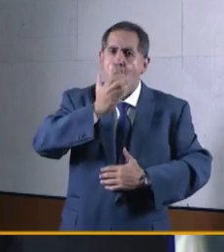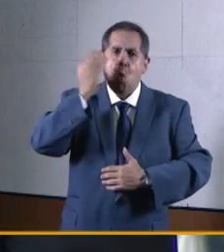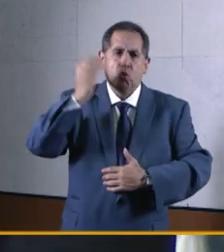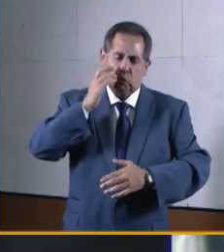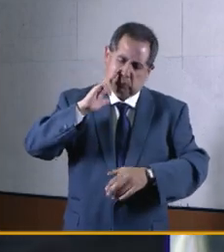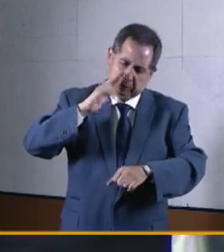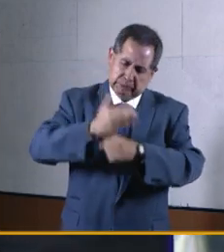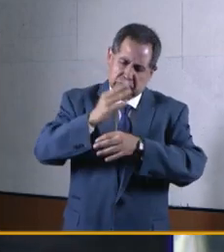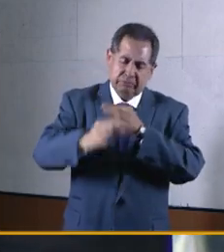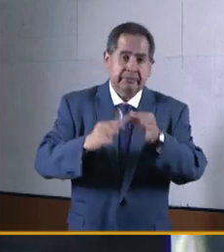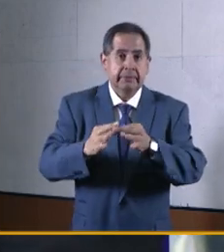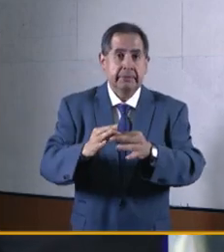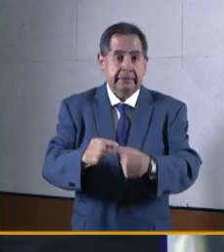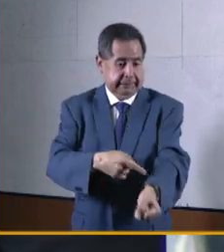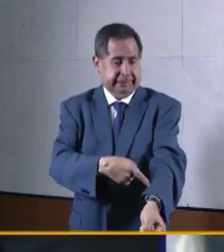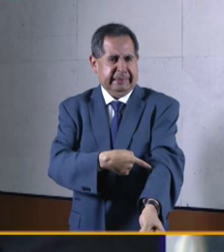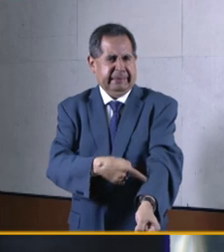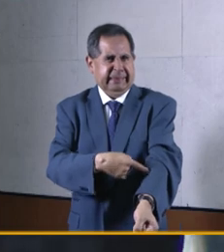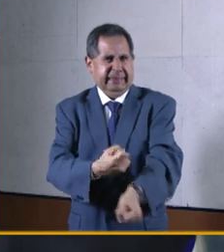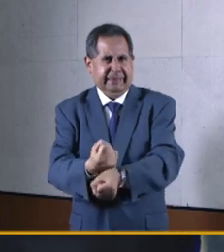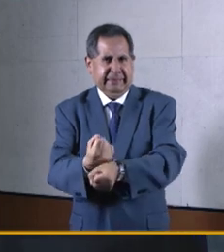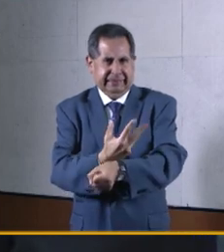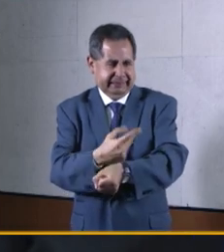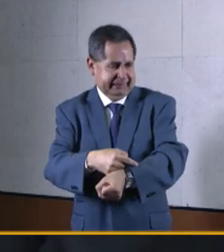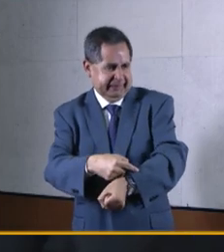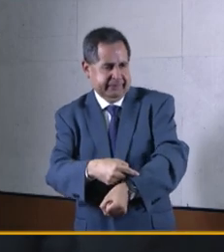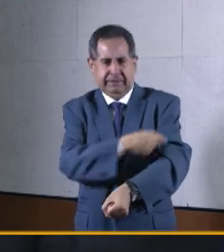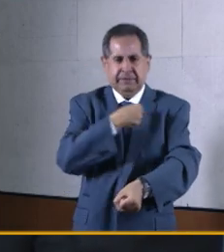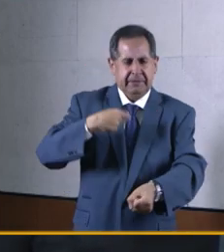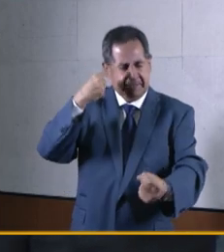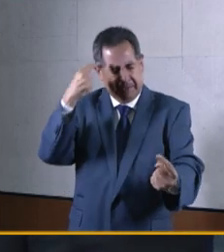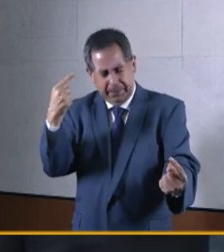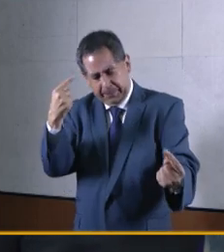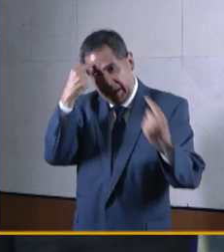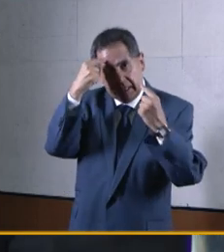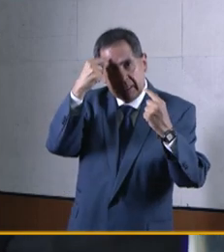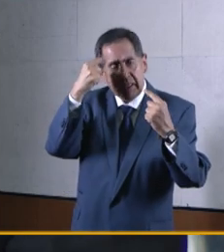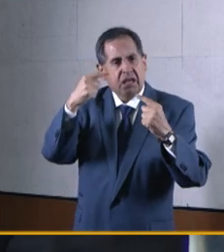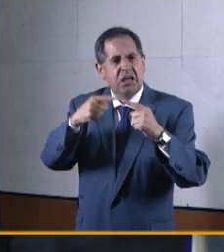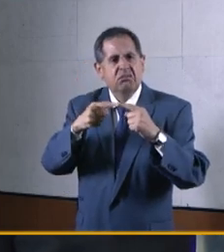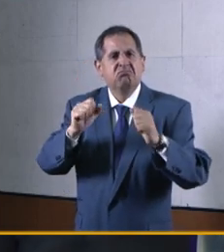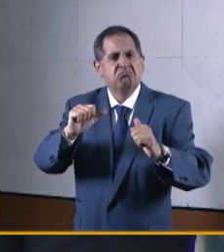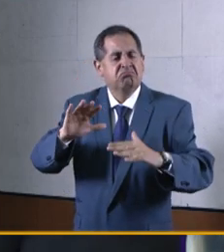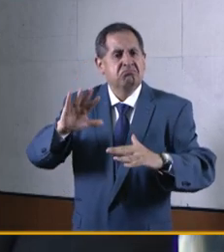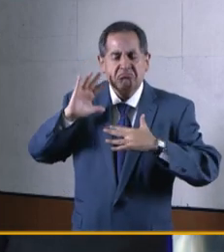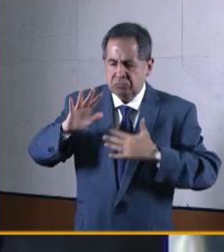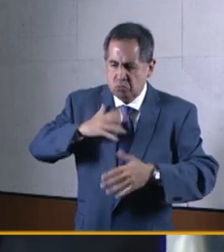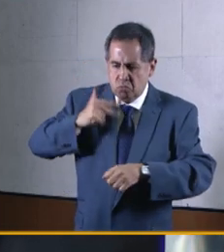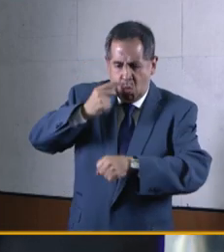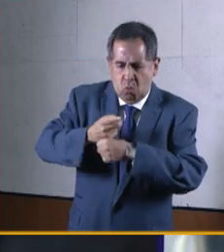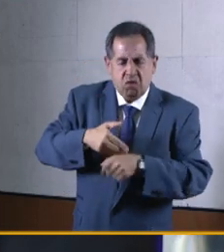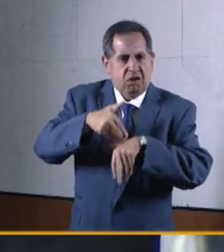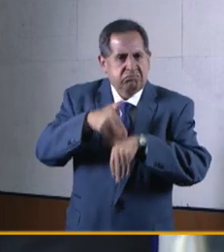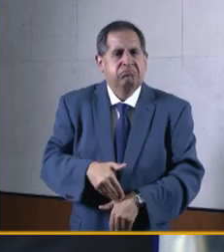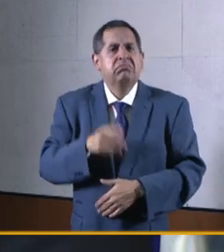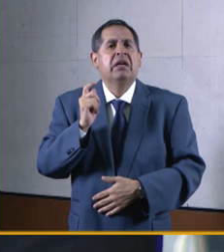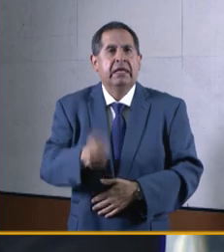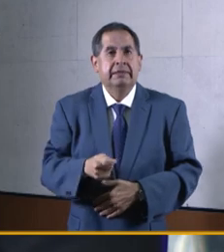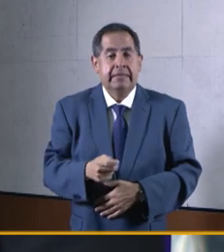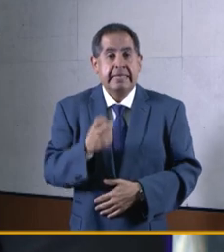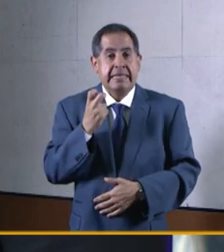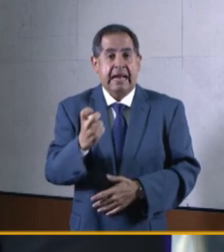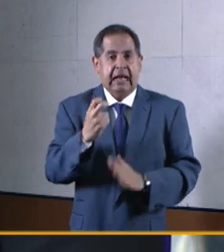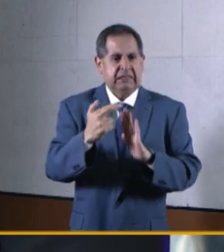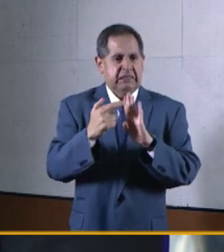corren por nuestras venas dominan nuestro pensamiento compromete nuestra voluntad esos